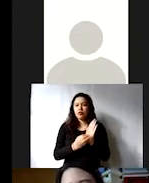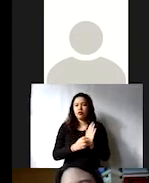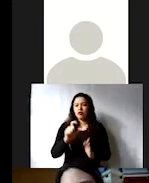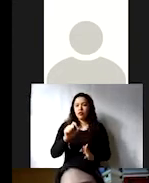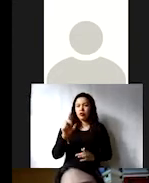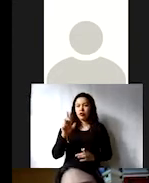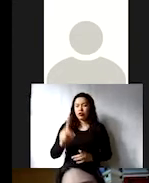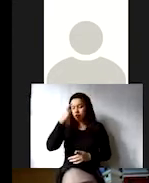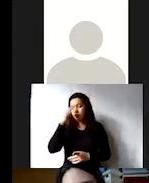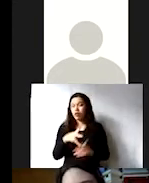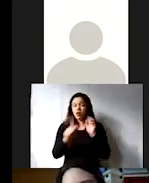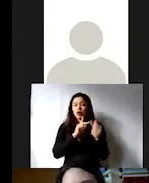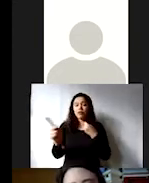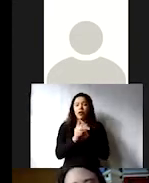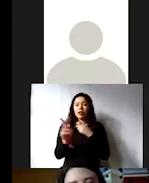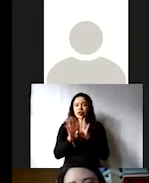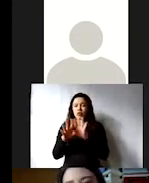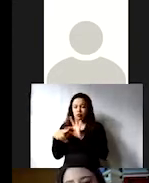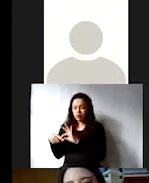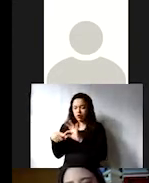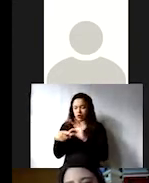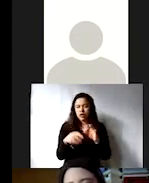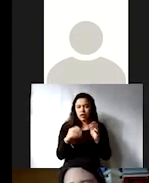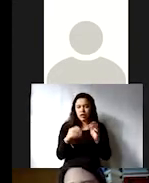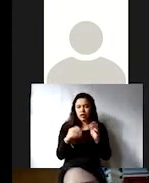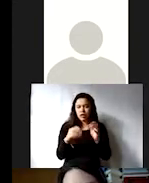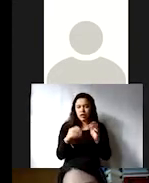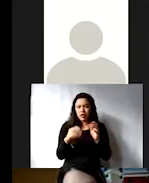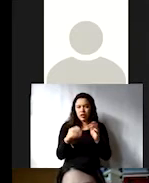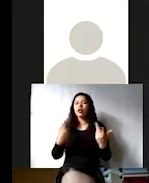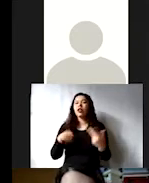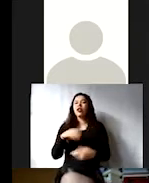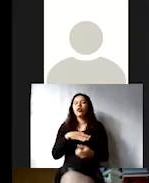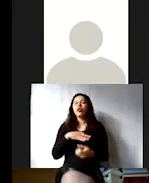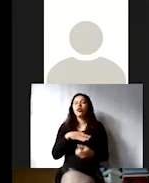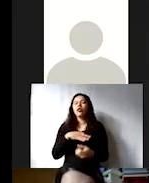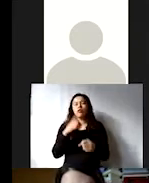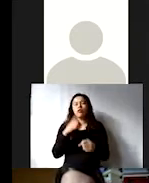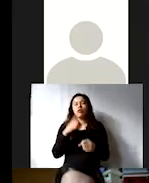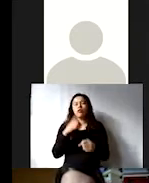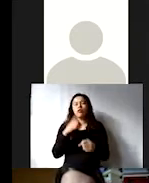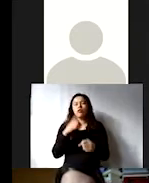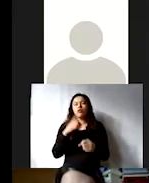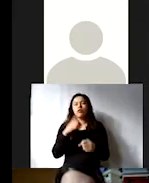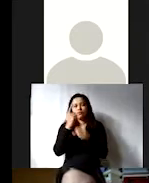los países es que todos se logren identificar en la Agenda 2030.